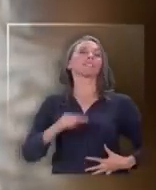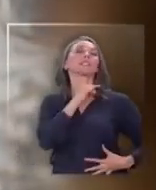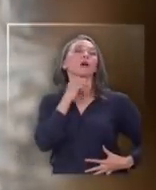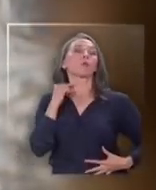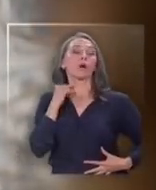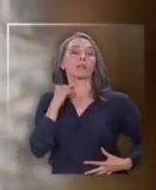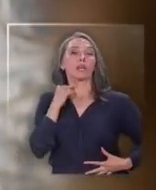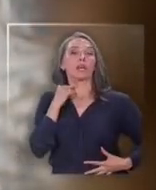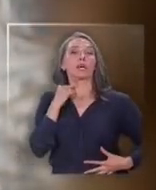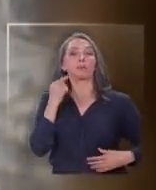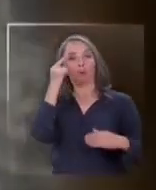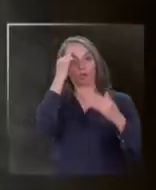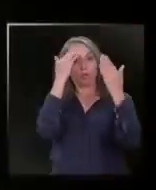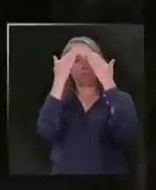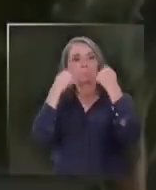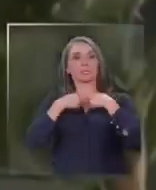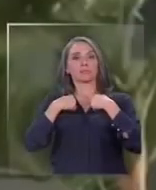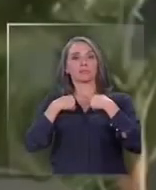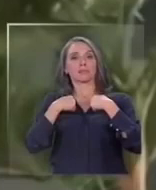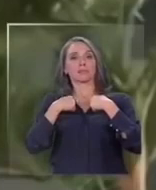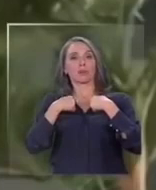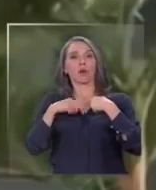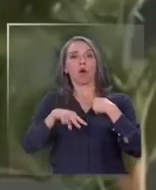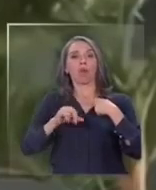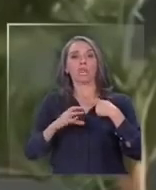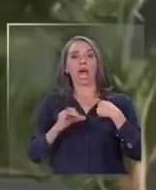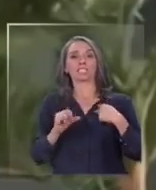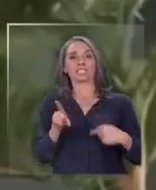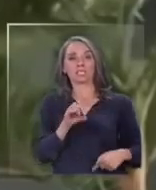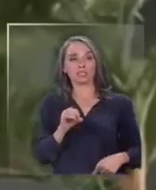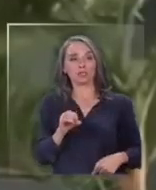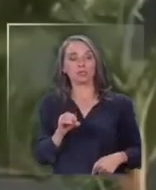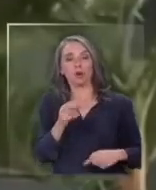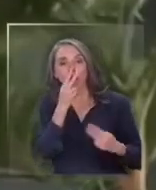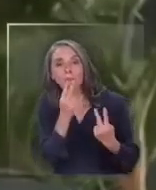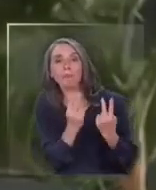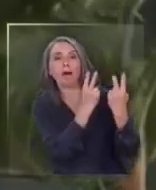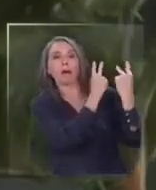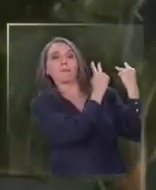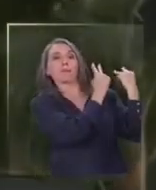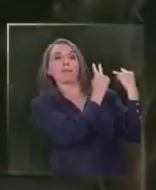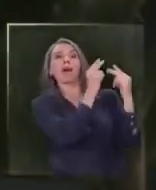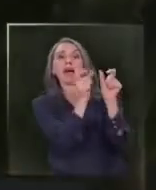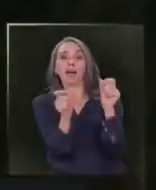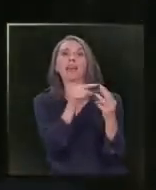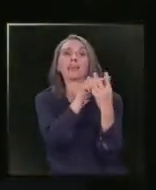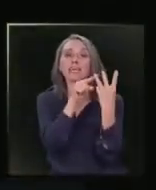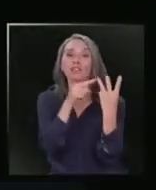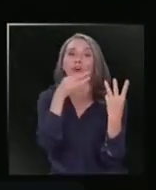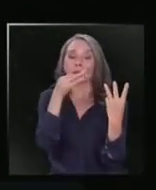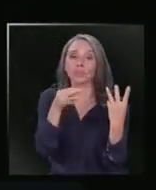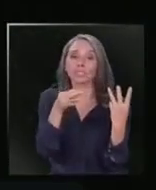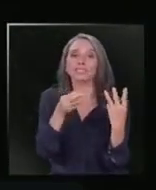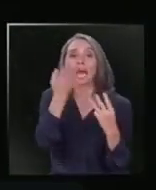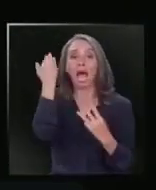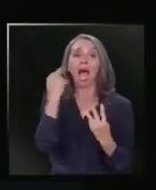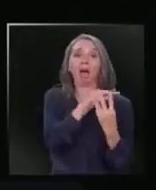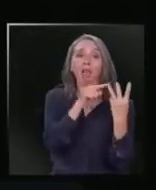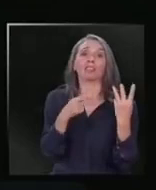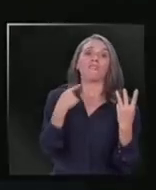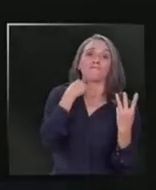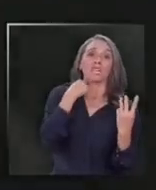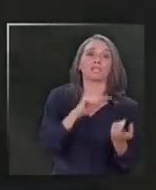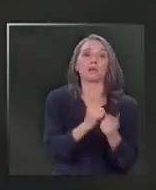para nutrir su personalidad narcisa. Con una mirada retrospectiva, ellos pueden asegurar que han pasado de ser víctimas